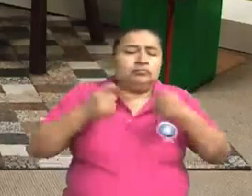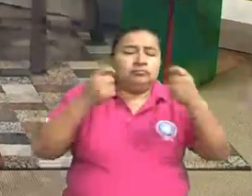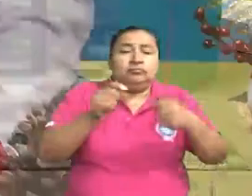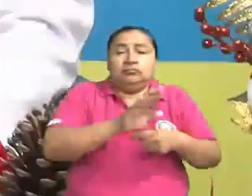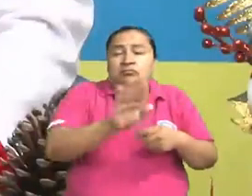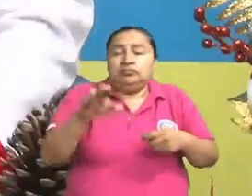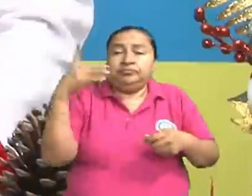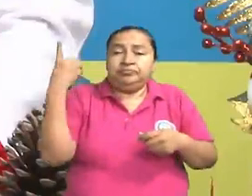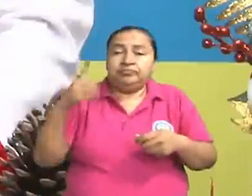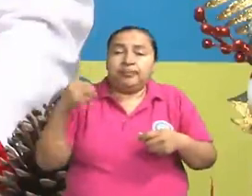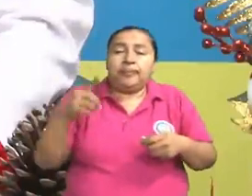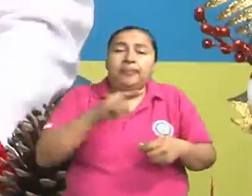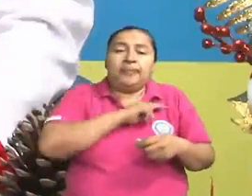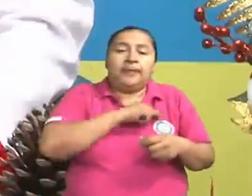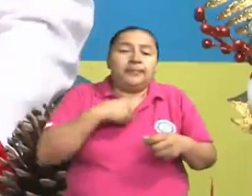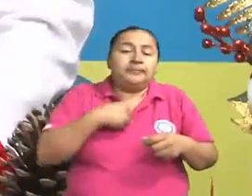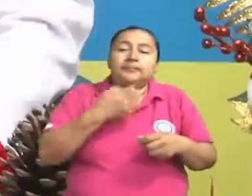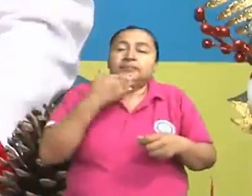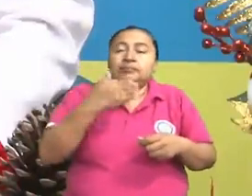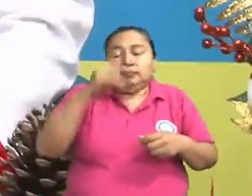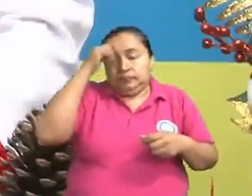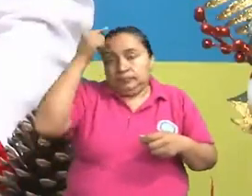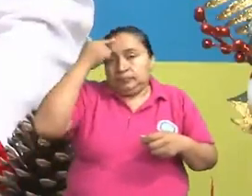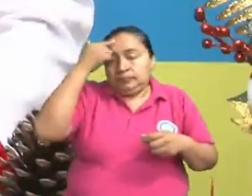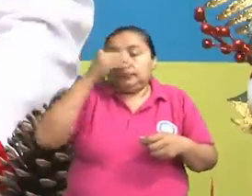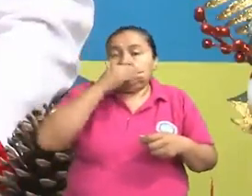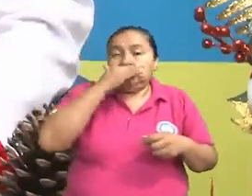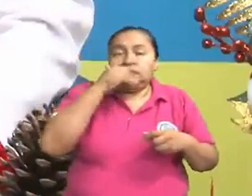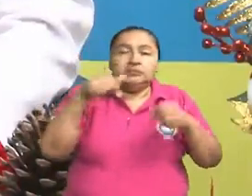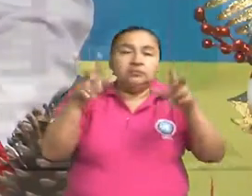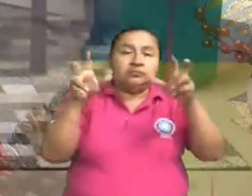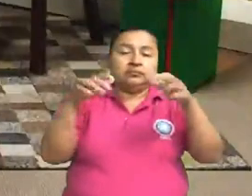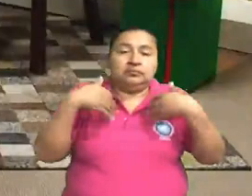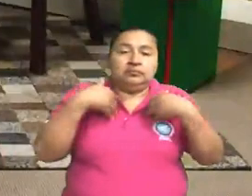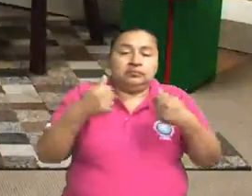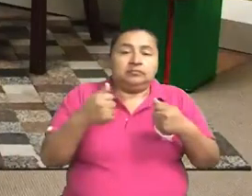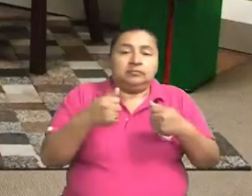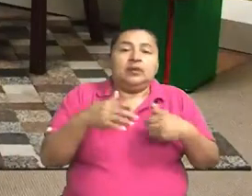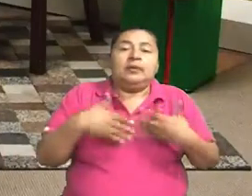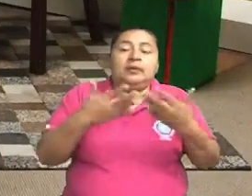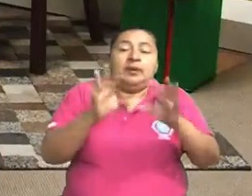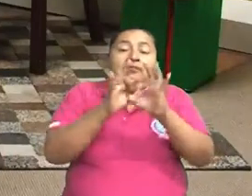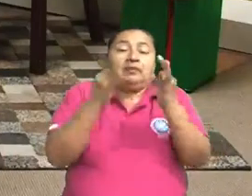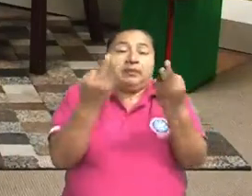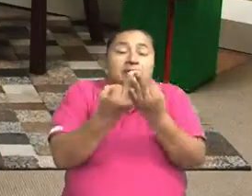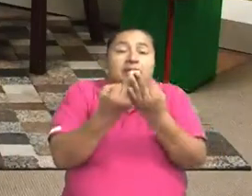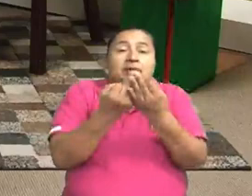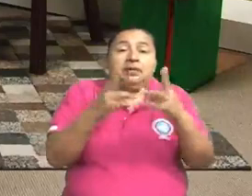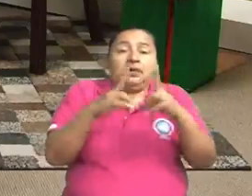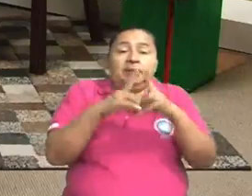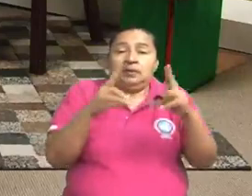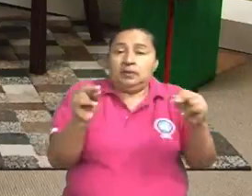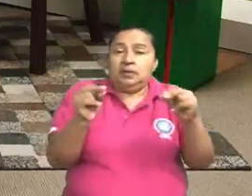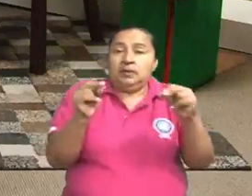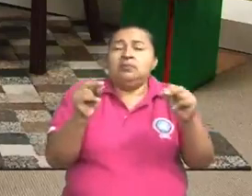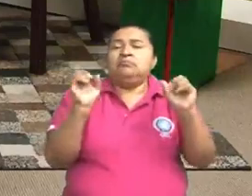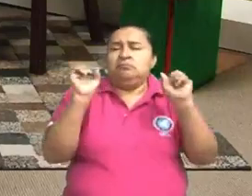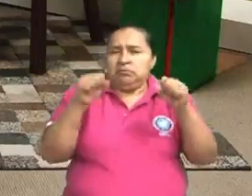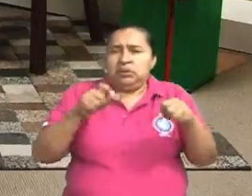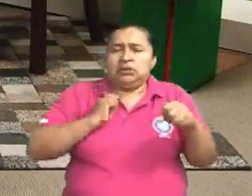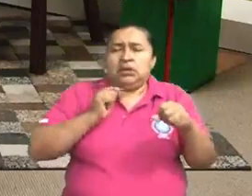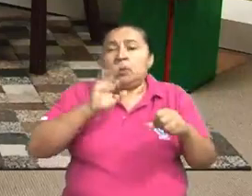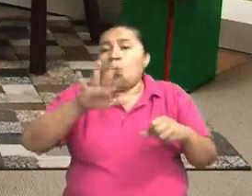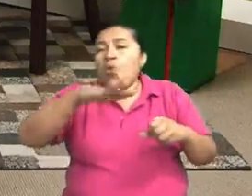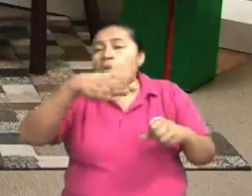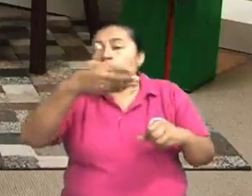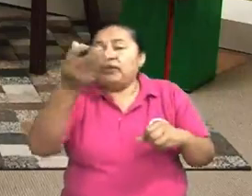derechos que ha hecho el buen gobierno sandinista en lo que es el área de salud, para que las familias de nicaragüenses tengan otra